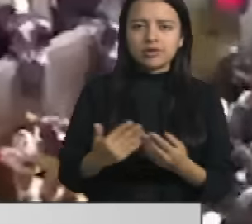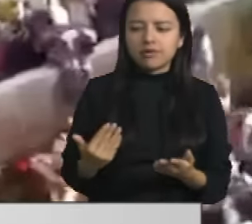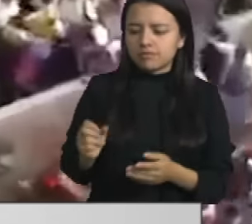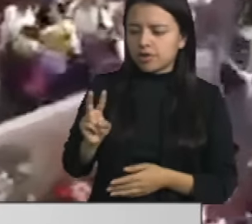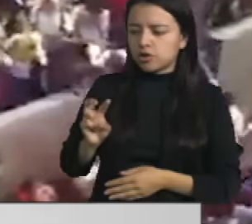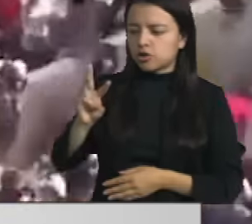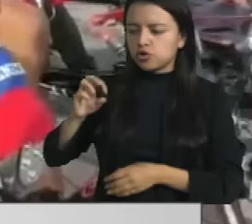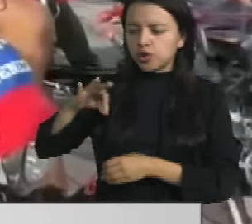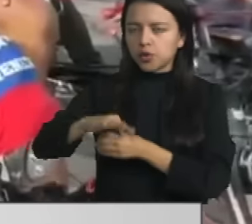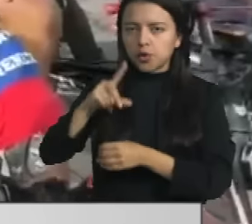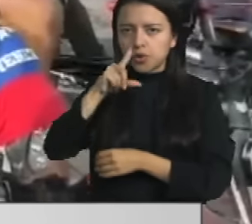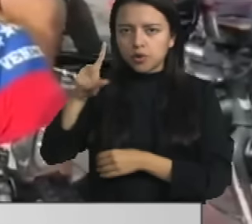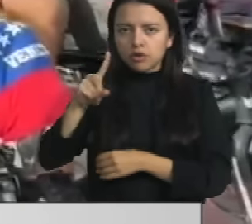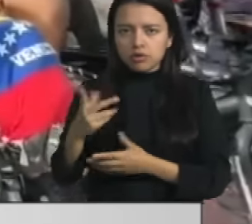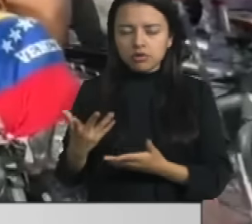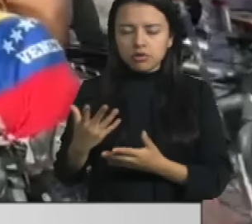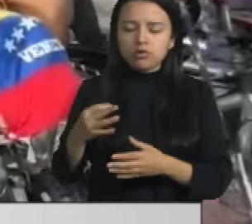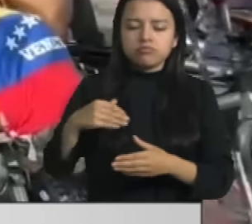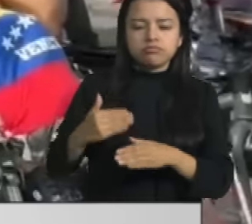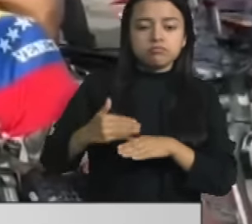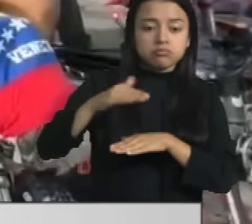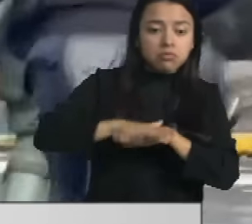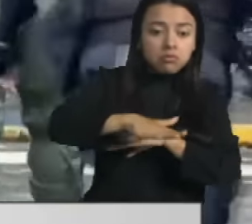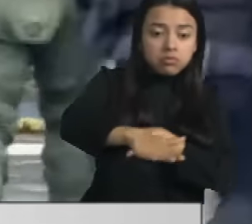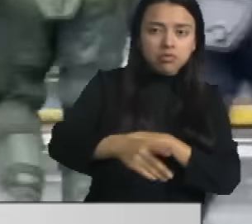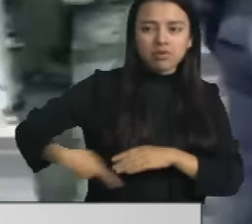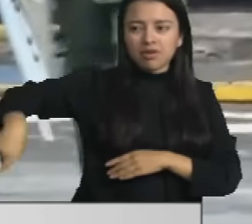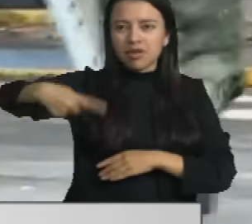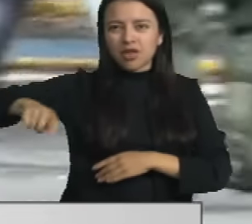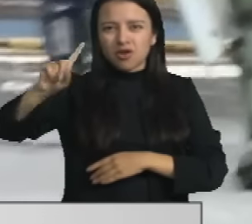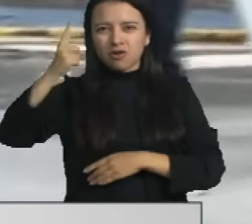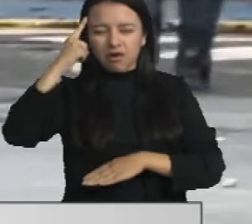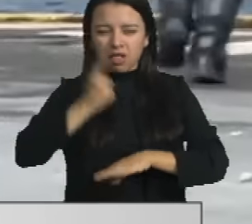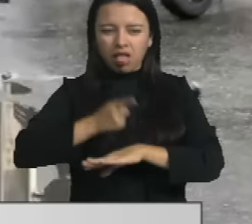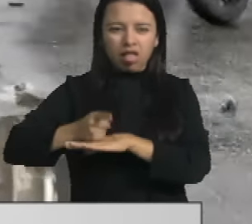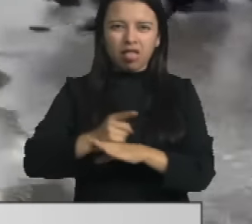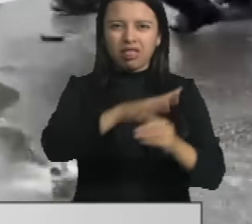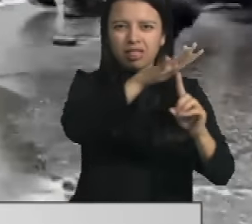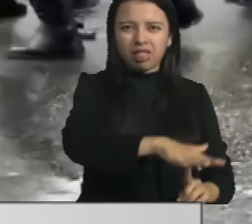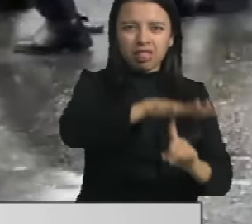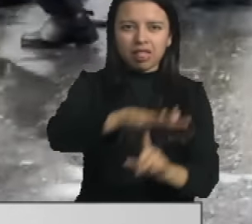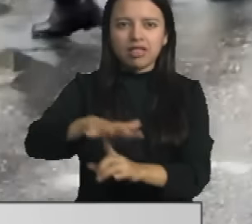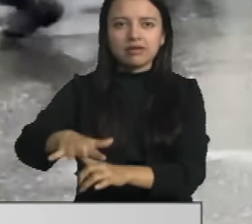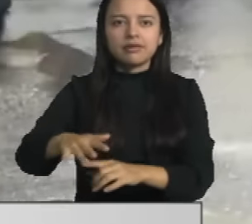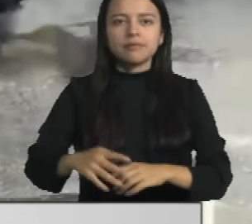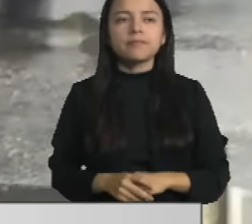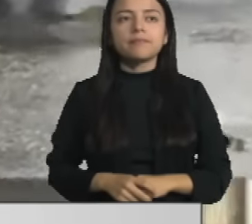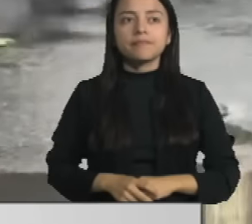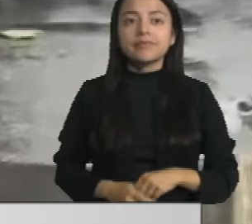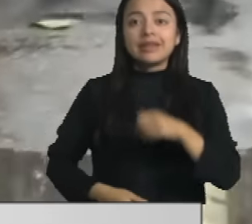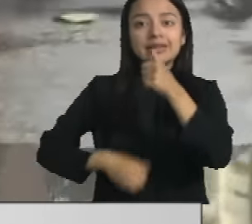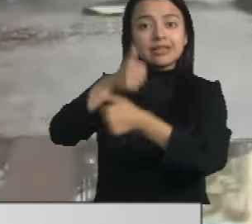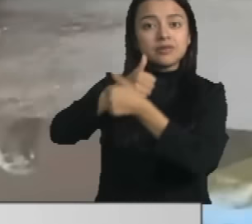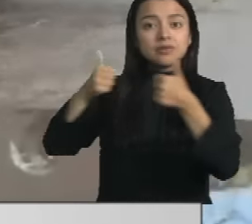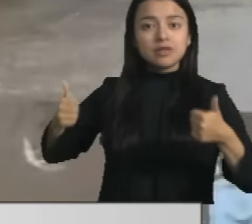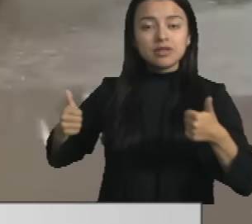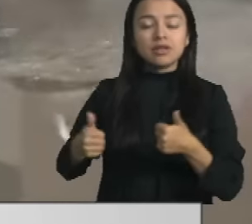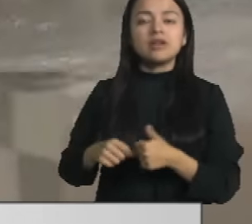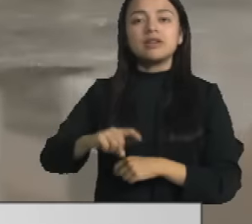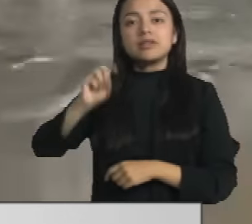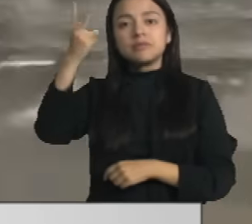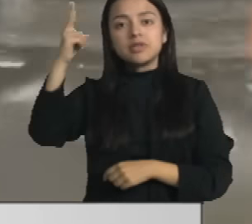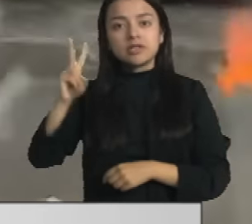de 2024. Asimismo, mostraron preocupación por las detenciones arbitrarias. Las autoridades venezolanas y los grupos armados